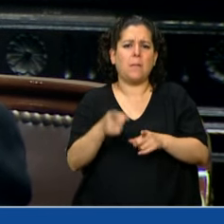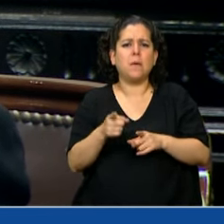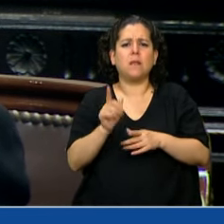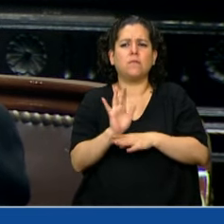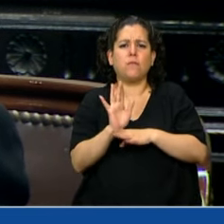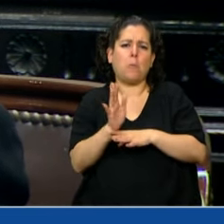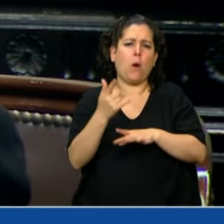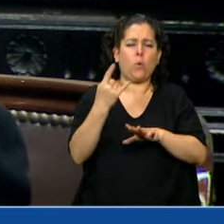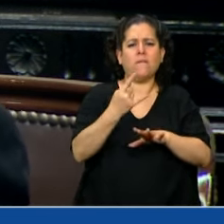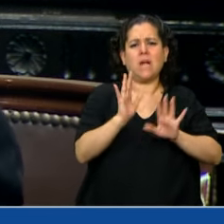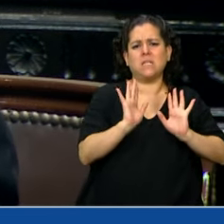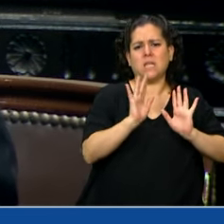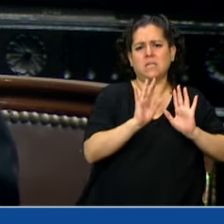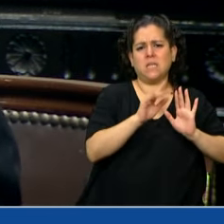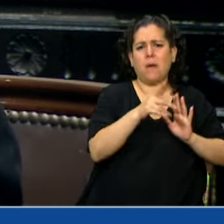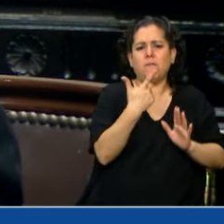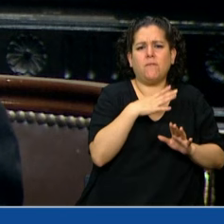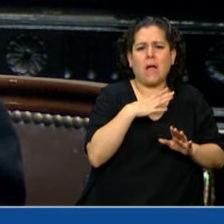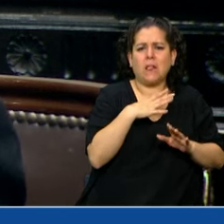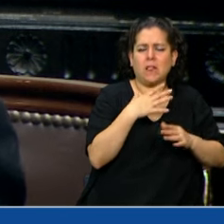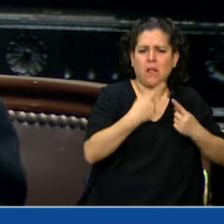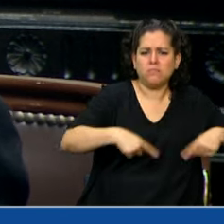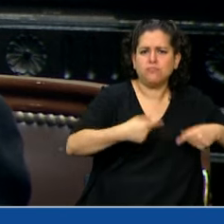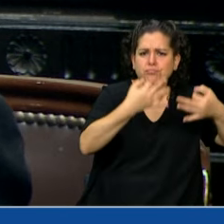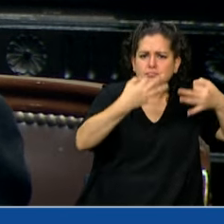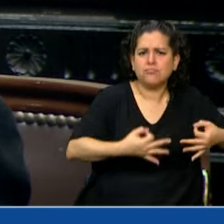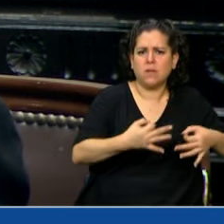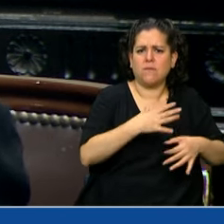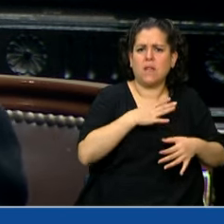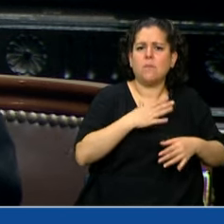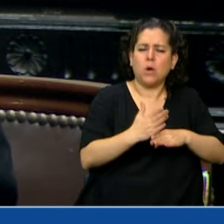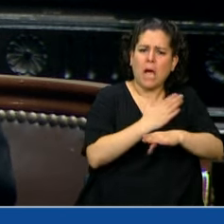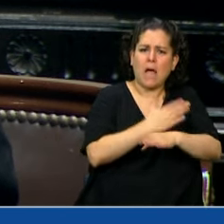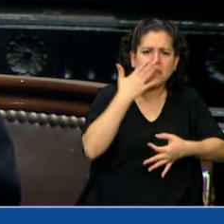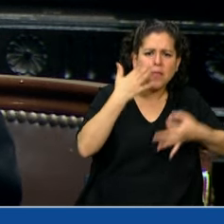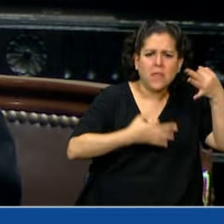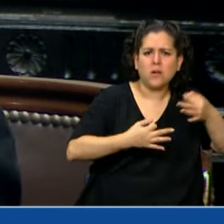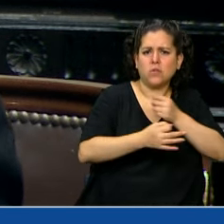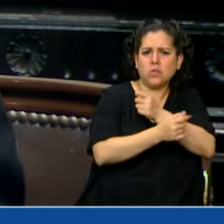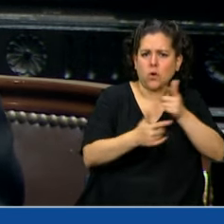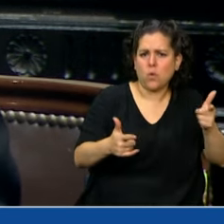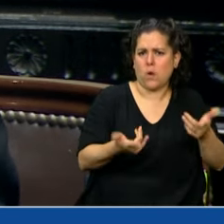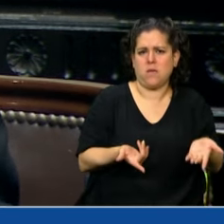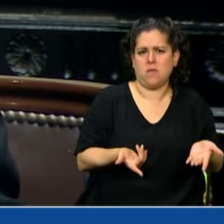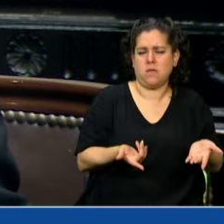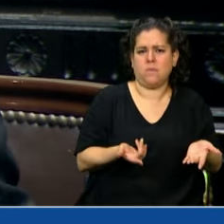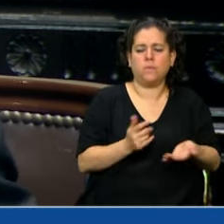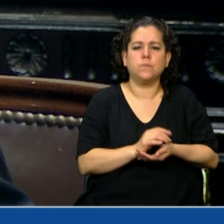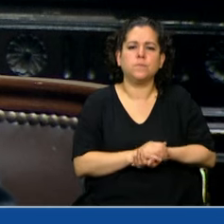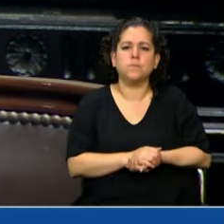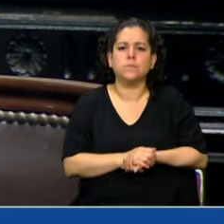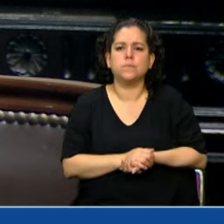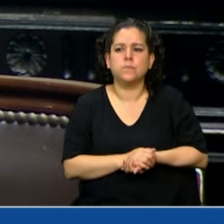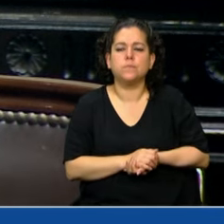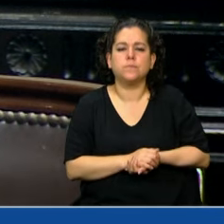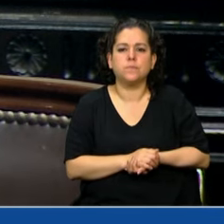Marfil sin cimientos Porque no tenemos un diagnóstico claro de lo preexistente